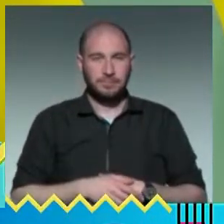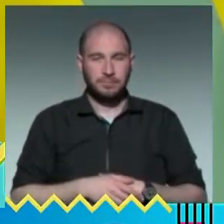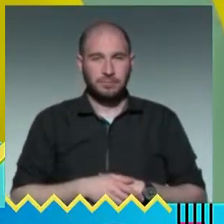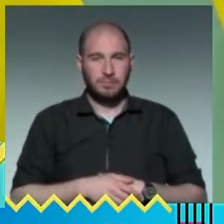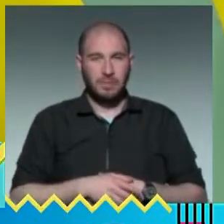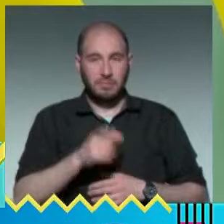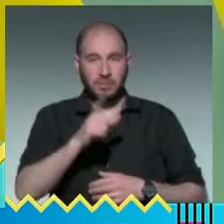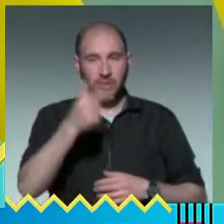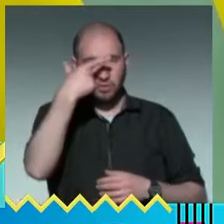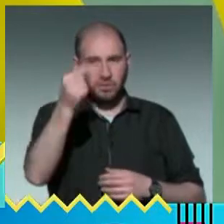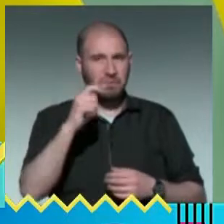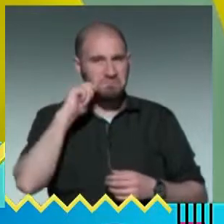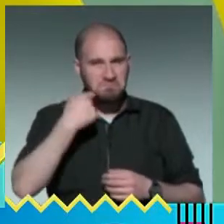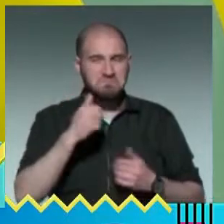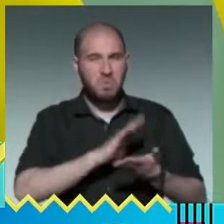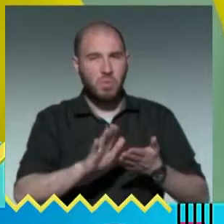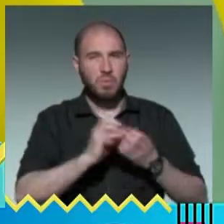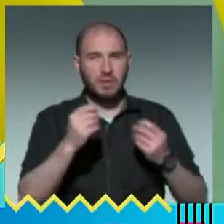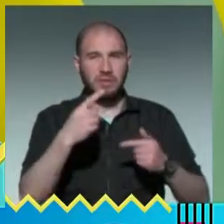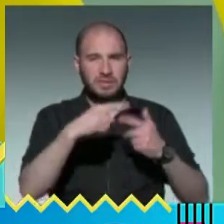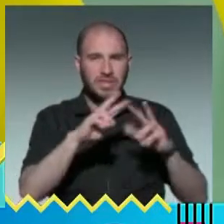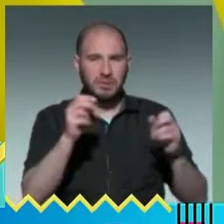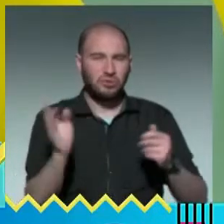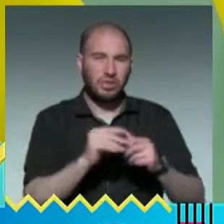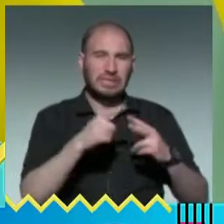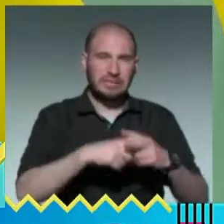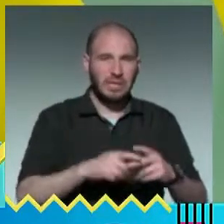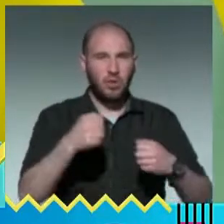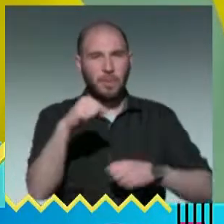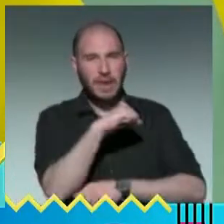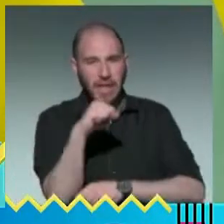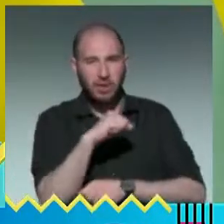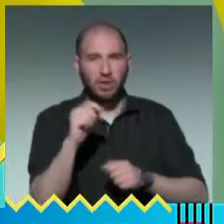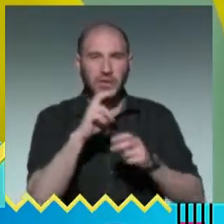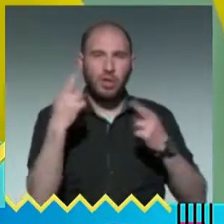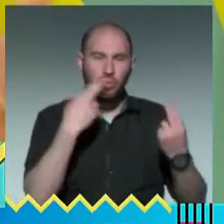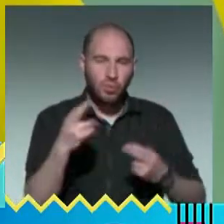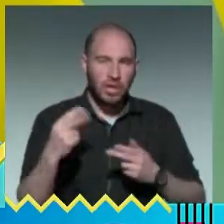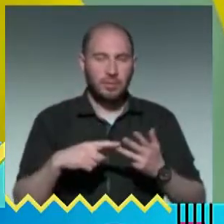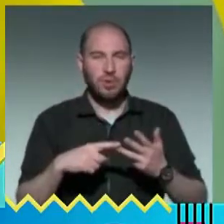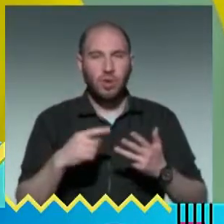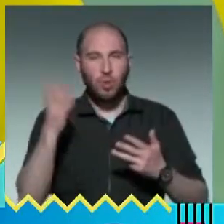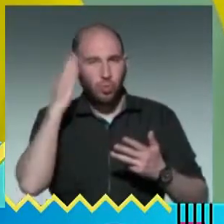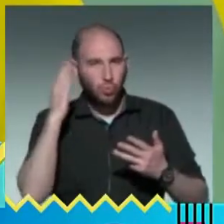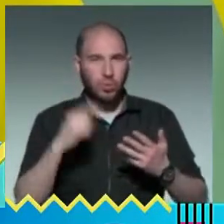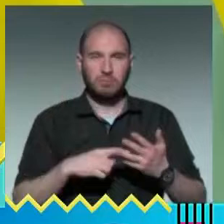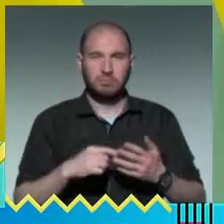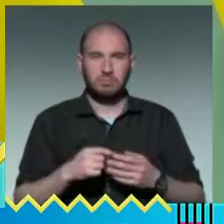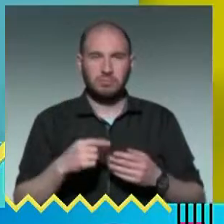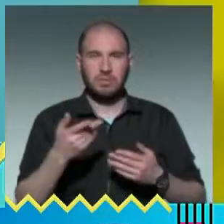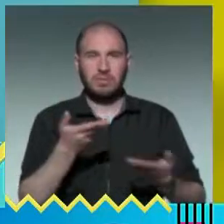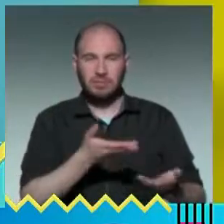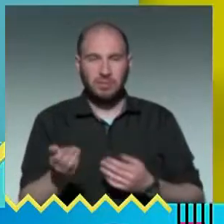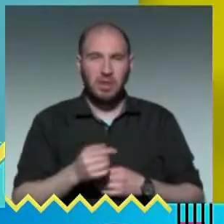los choferes, muy lindo, muy novedoso, porque incluye todos los aspectos, más allá del técnico, de manejo, la parte de turismo, la parte cultural del trato,